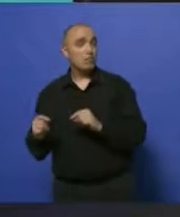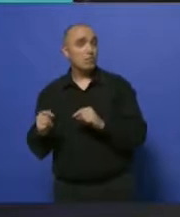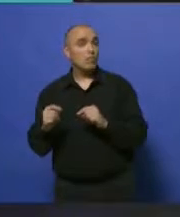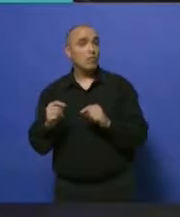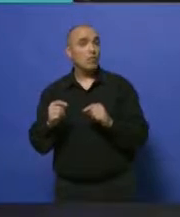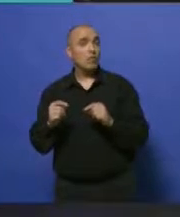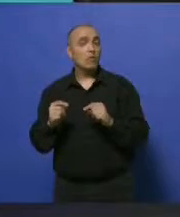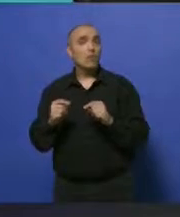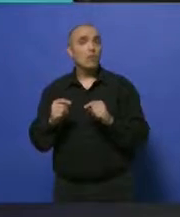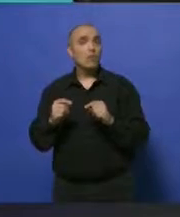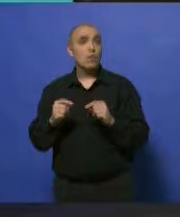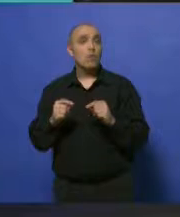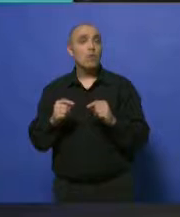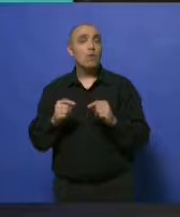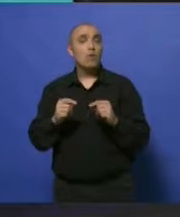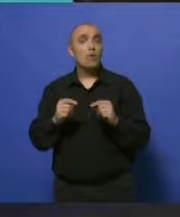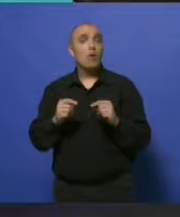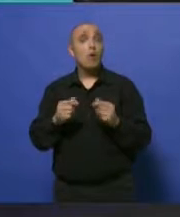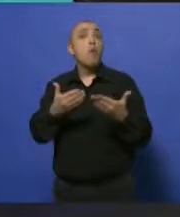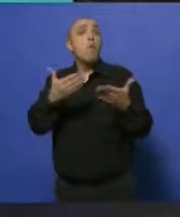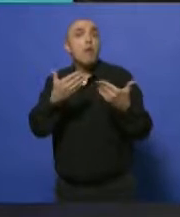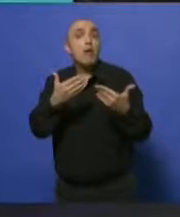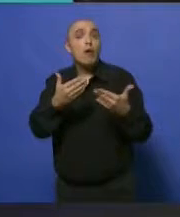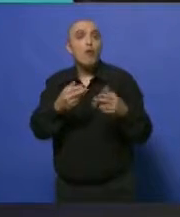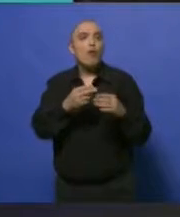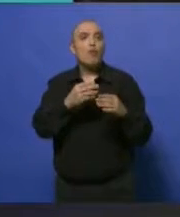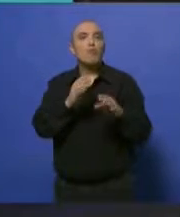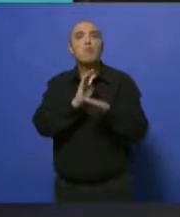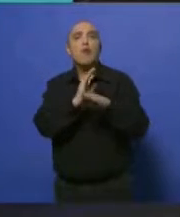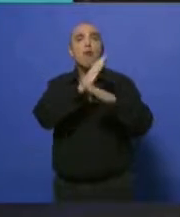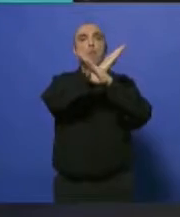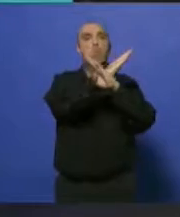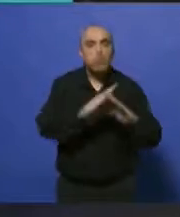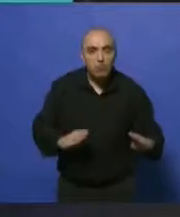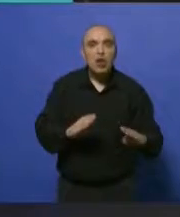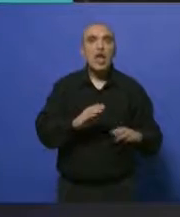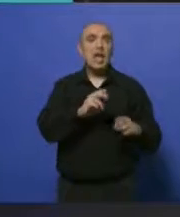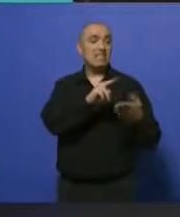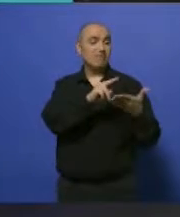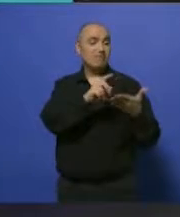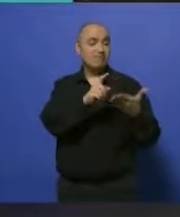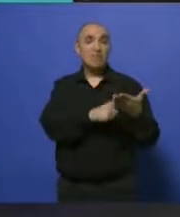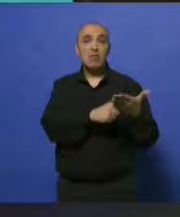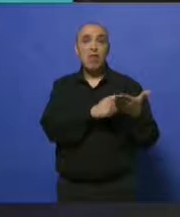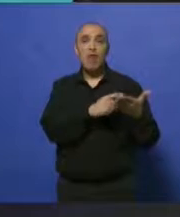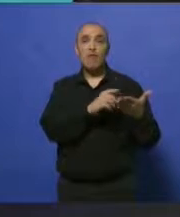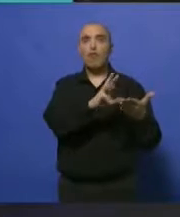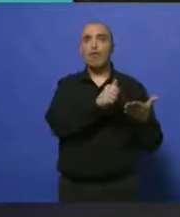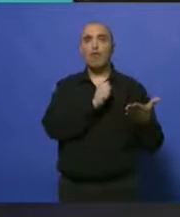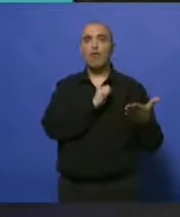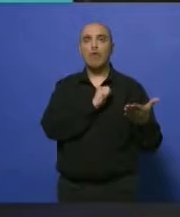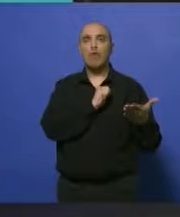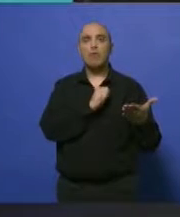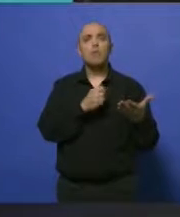nueva posibilidad, que es bloquear teléfonos robados. Es una nueva modalidad, una nueva herramienta que le da el ENACOM a los usuarios,